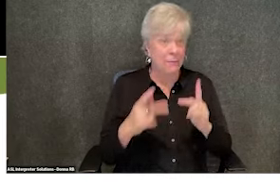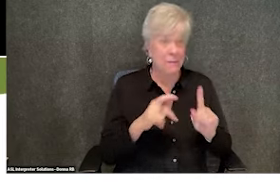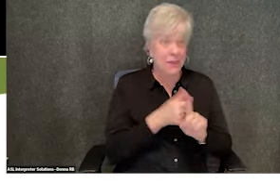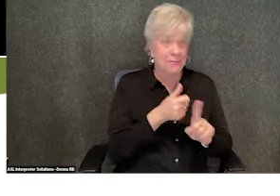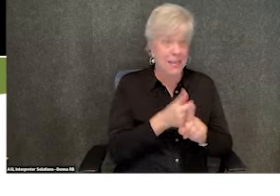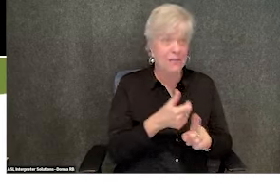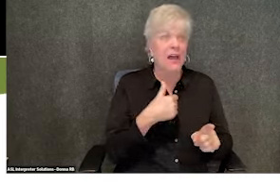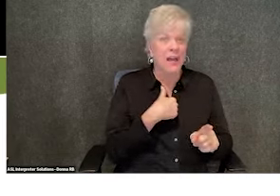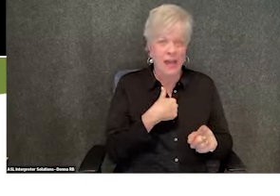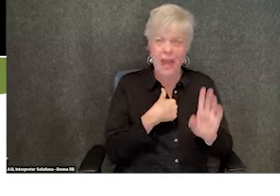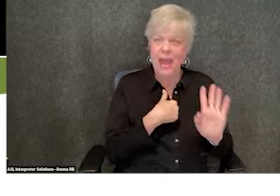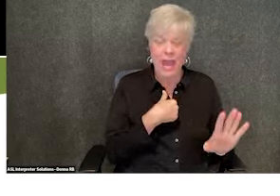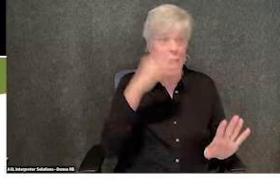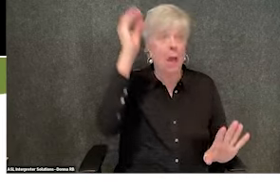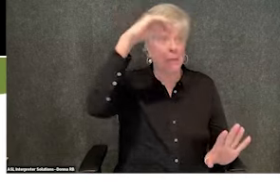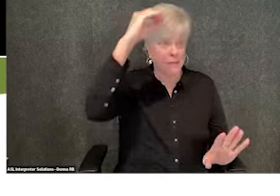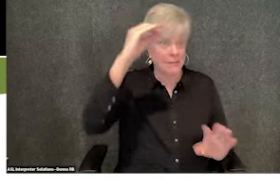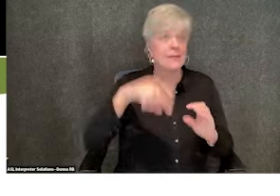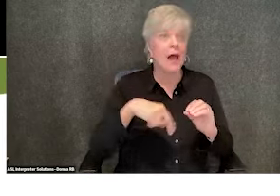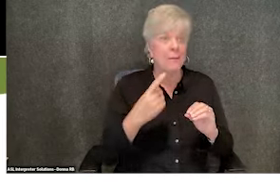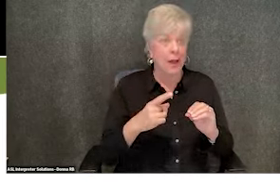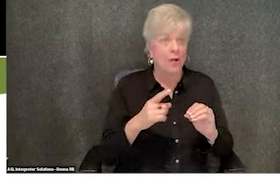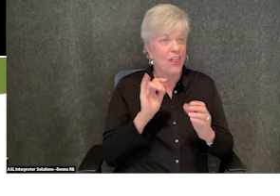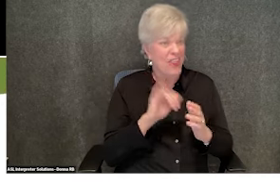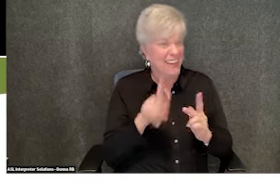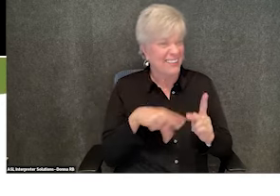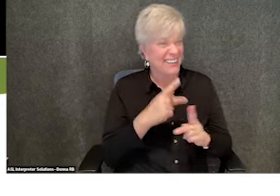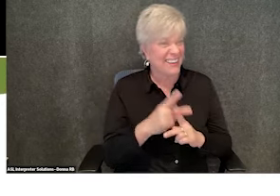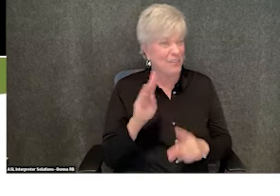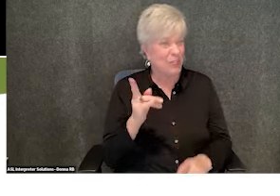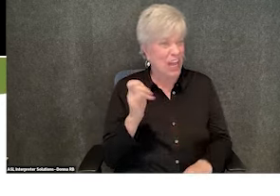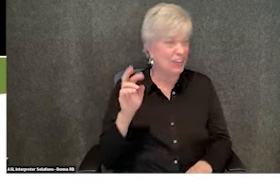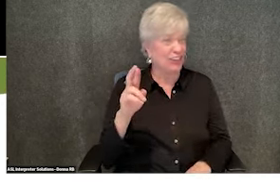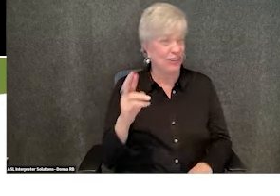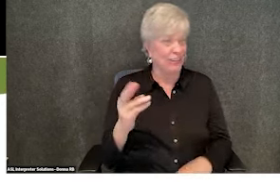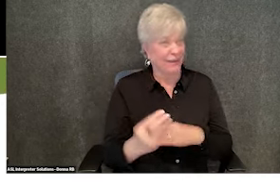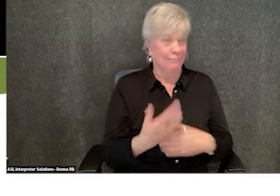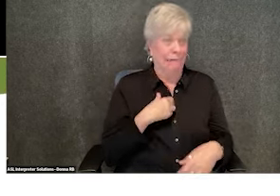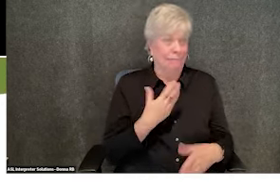muchas opiniones que uno, las personas tenían opiniones muy,